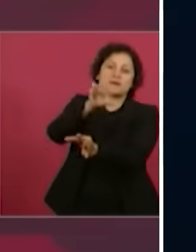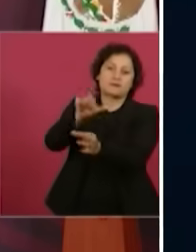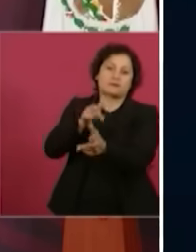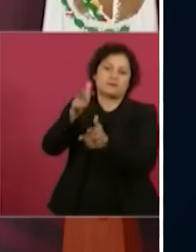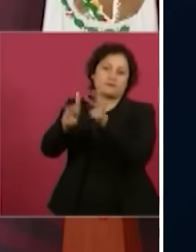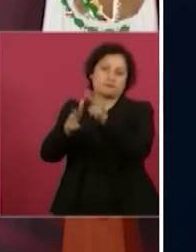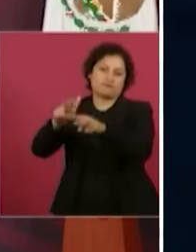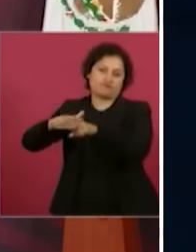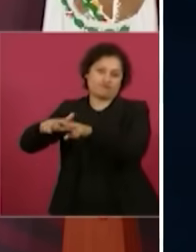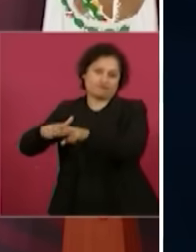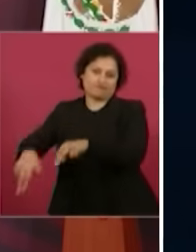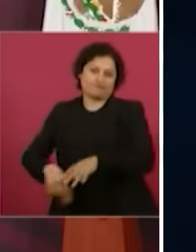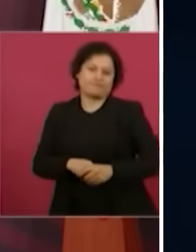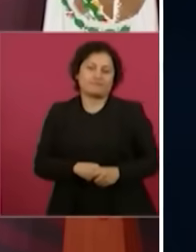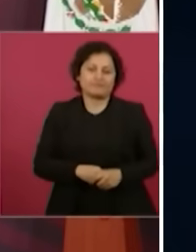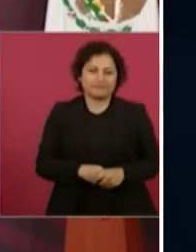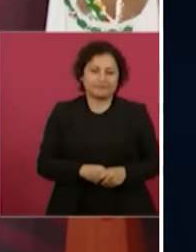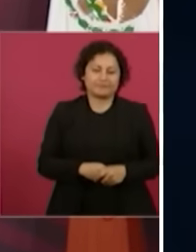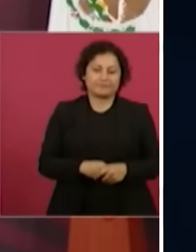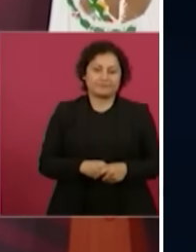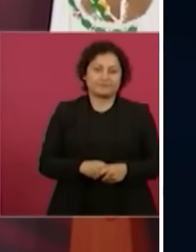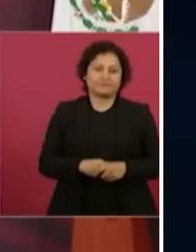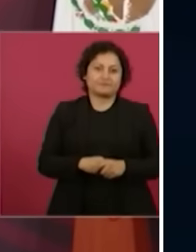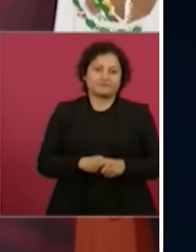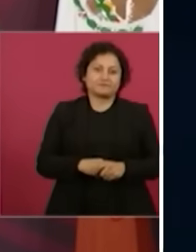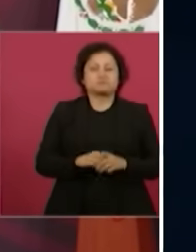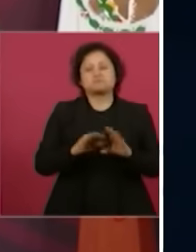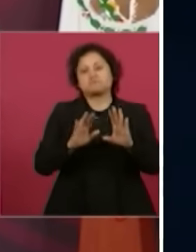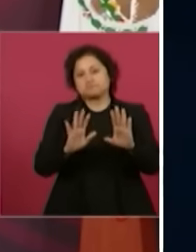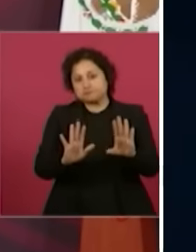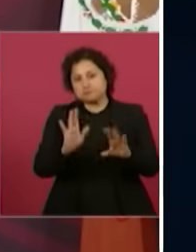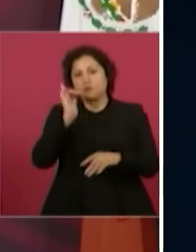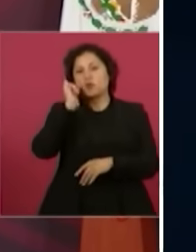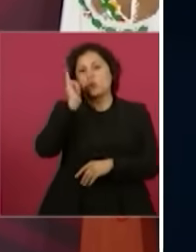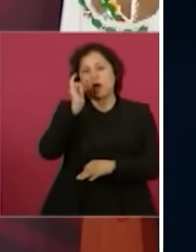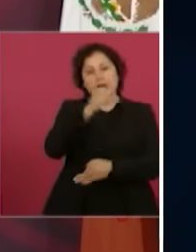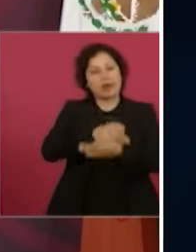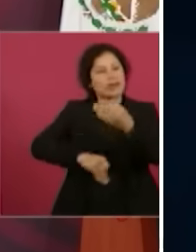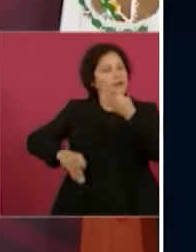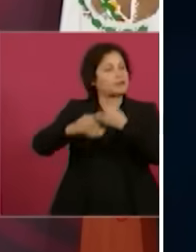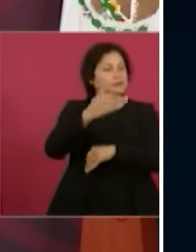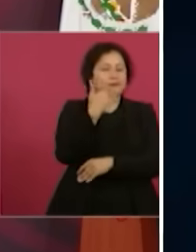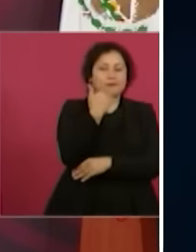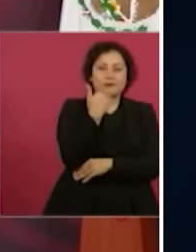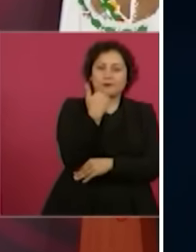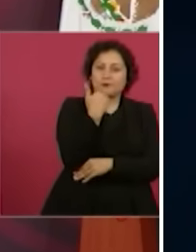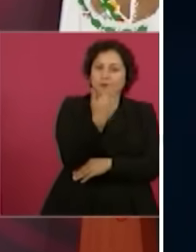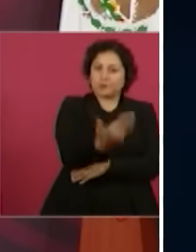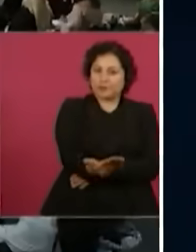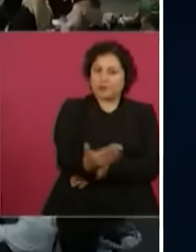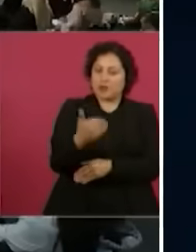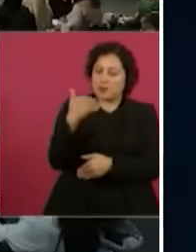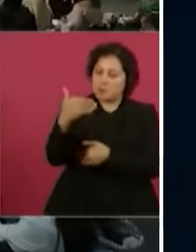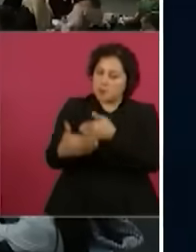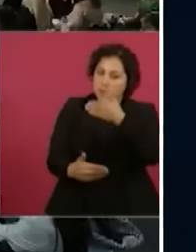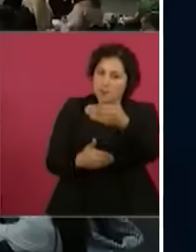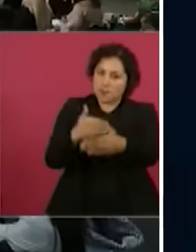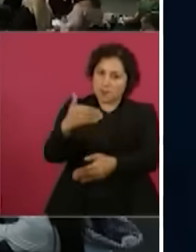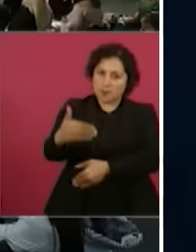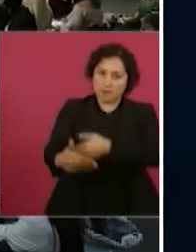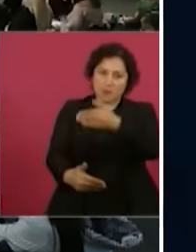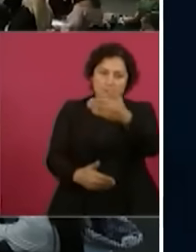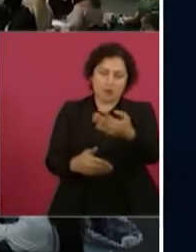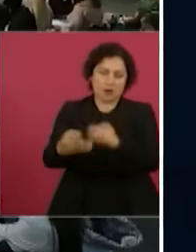3.5 mientras que se prevé que en 2024 el aumento estará entre 1.6 y un 2.6 por no